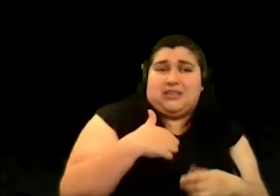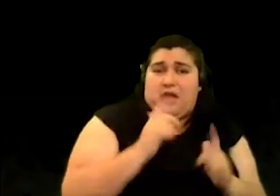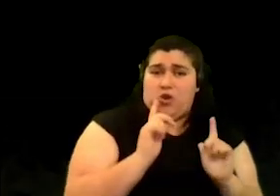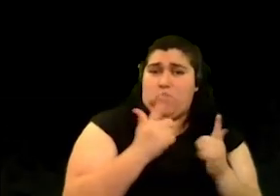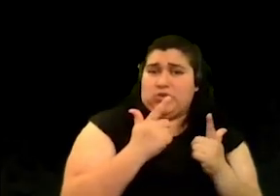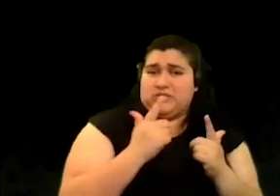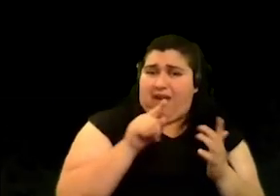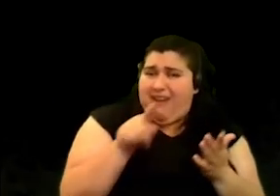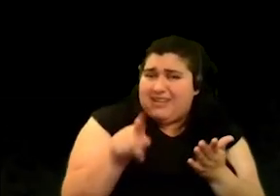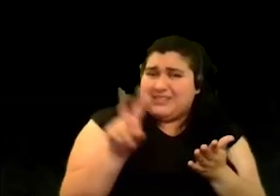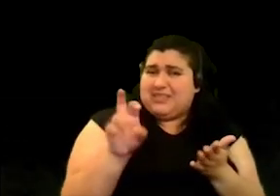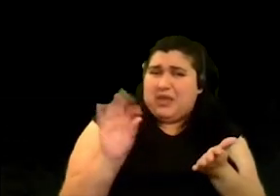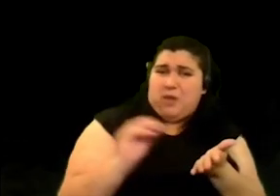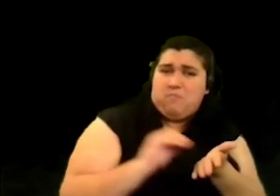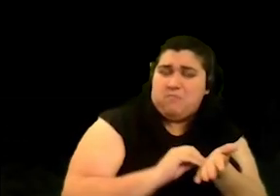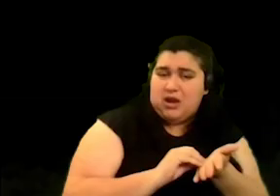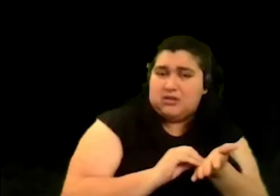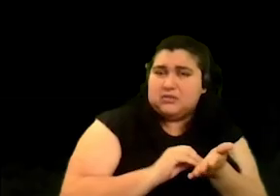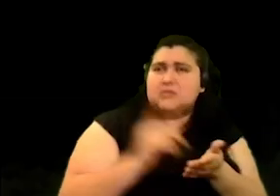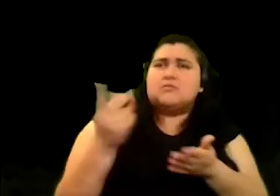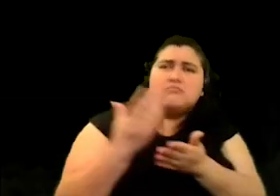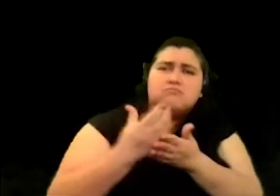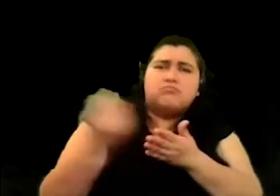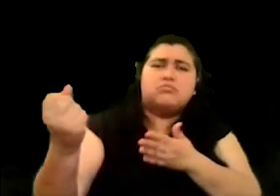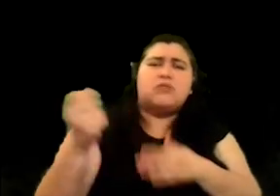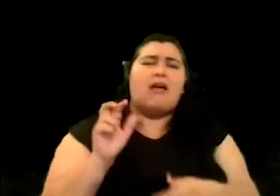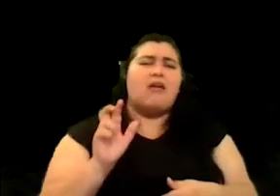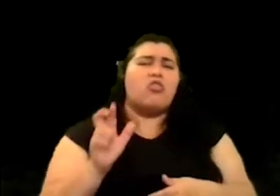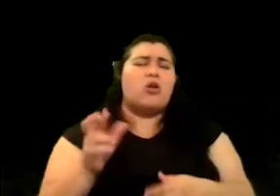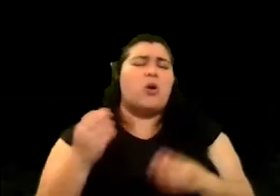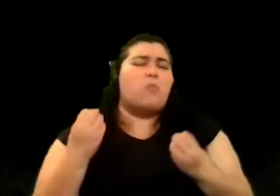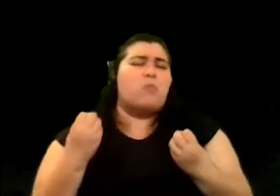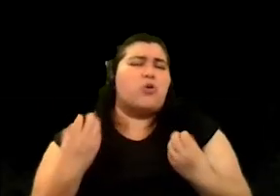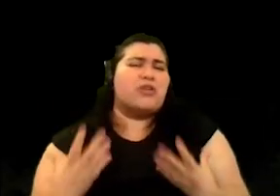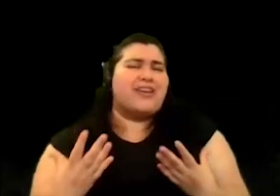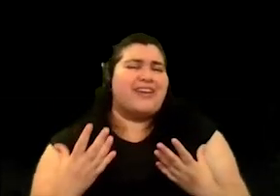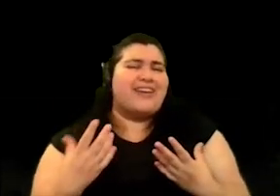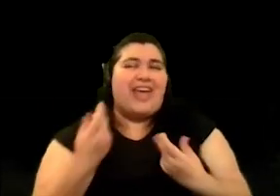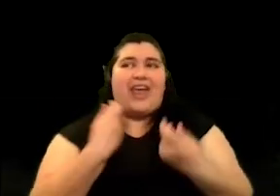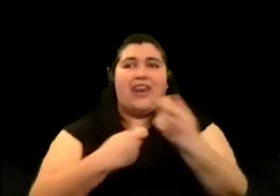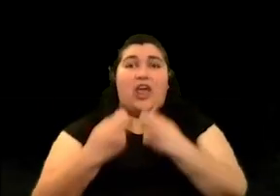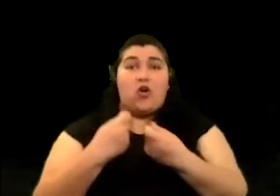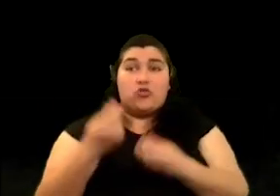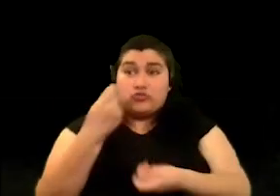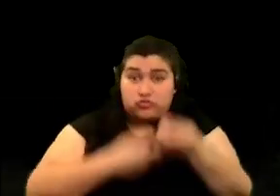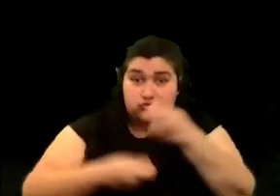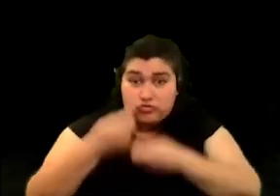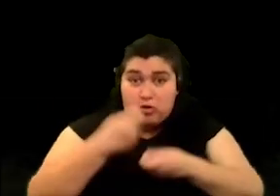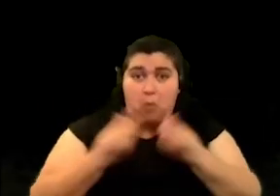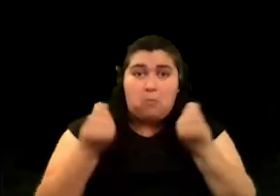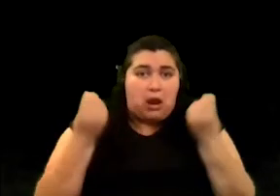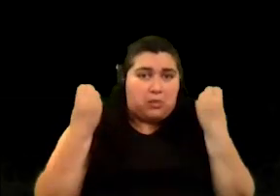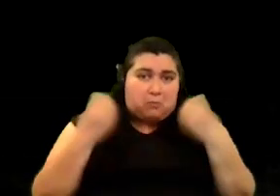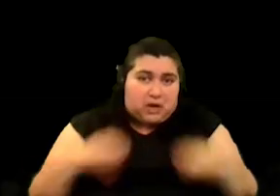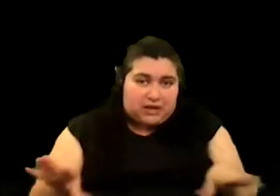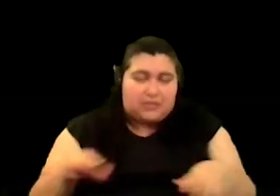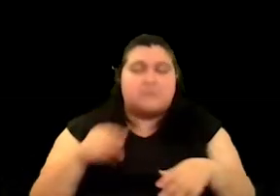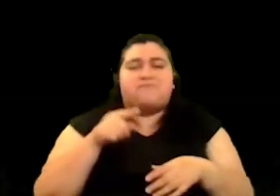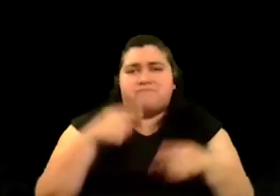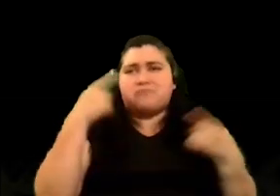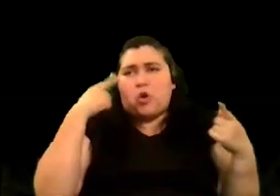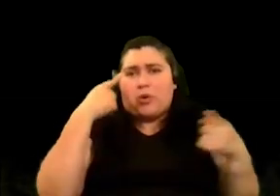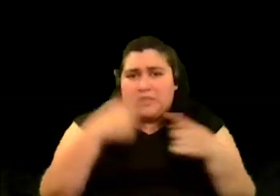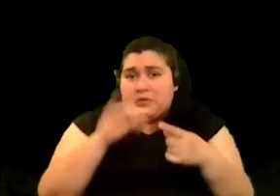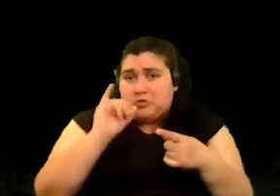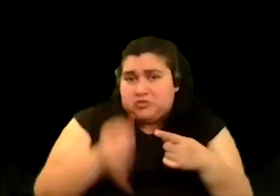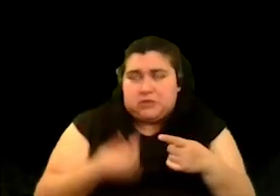Entonces, ¿por qué te quedaste con las divisas? ¿Por qué hiciste este negocio donde perdiste plata? ¿Hubo un propósito? Sí, mira, yo te cuento. No tenía forma